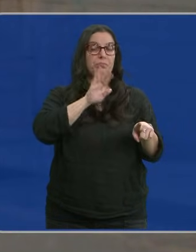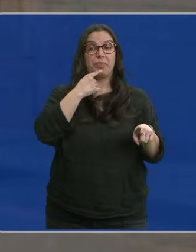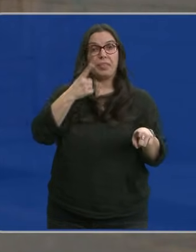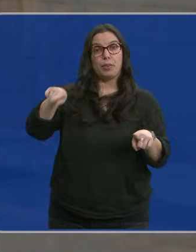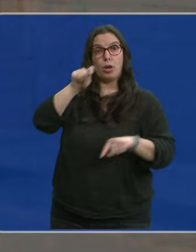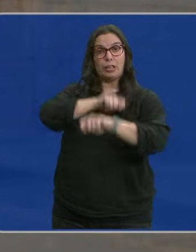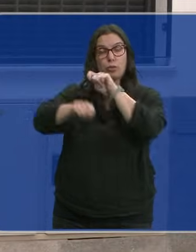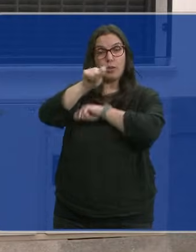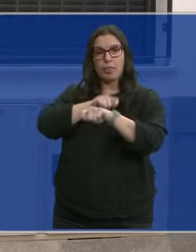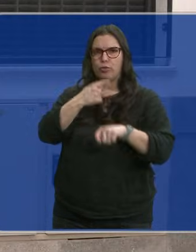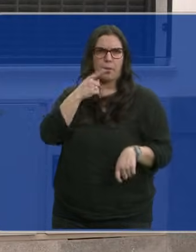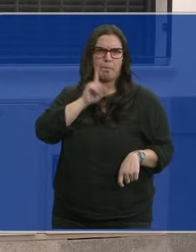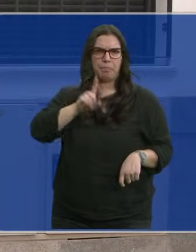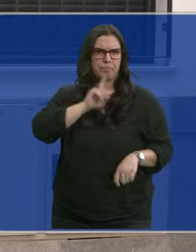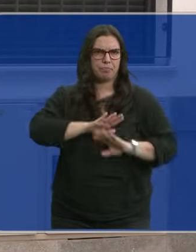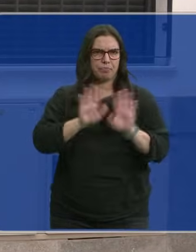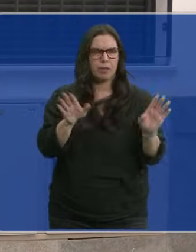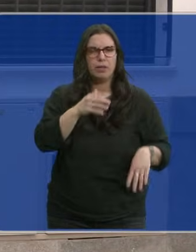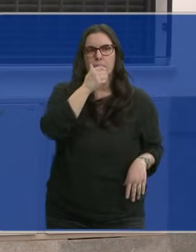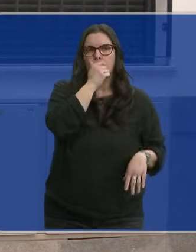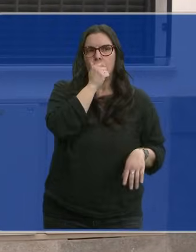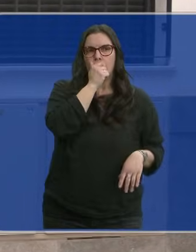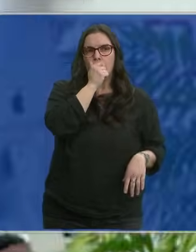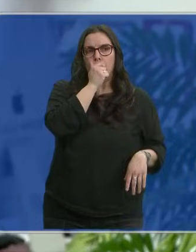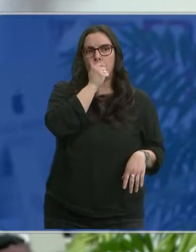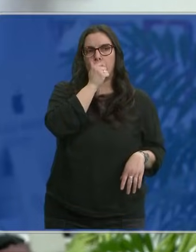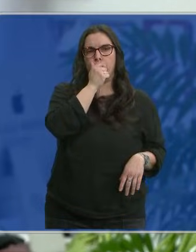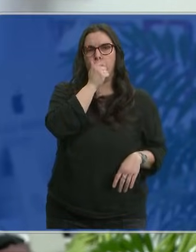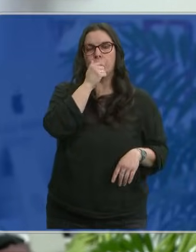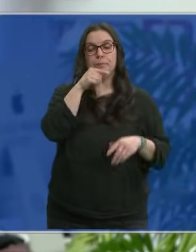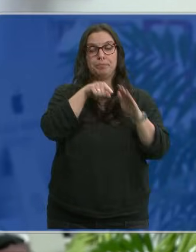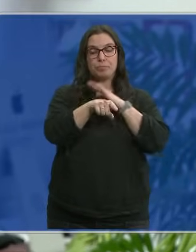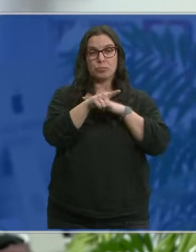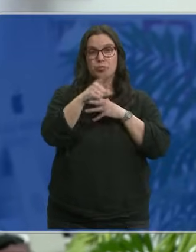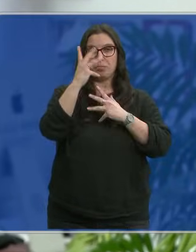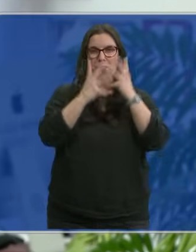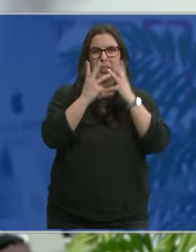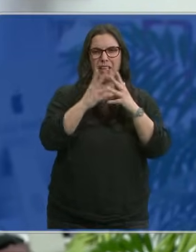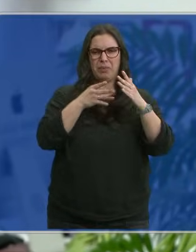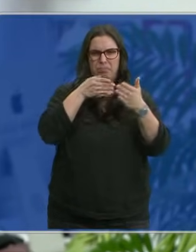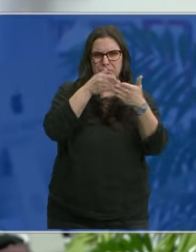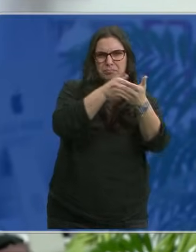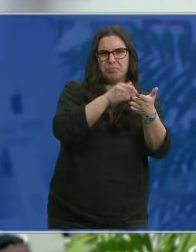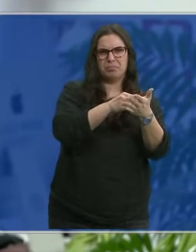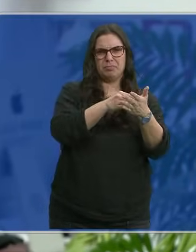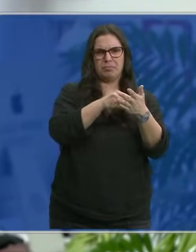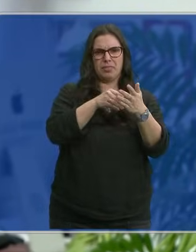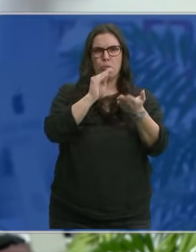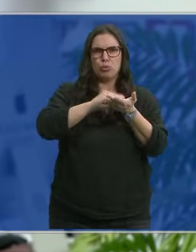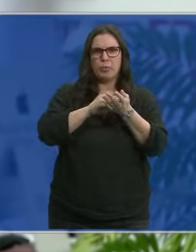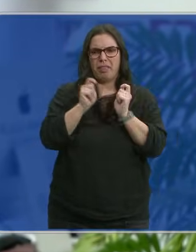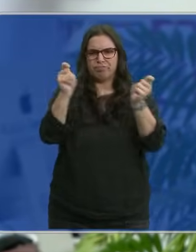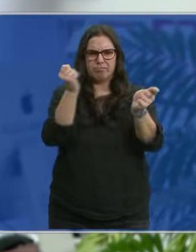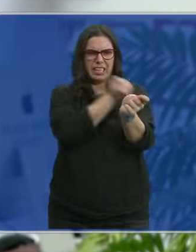desde la Asociación de Apartamentos Turísticos de Valladolid. Hay tal cantidad de trabas administrativas, duplicidad, en este caso